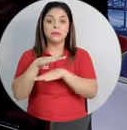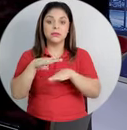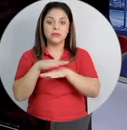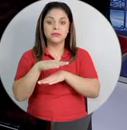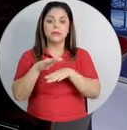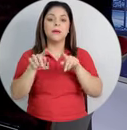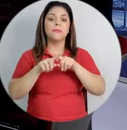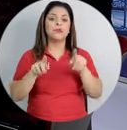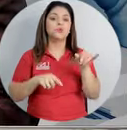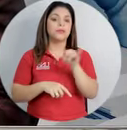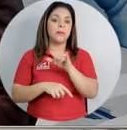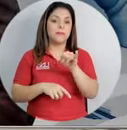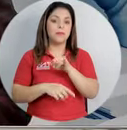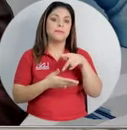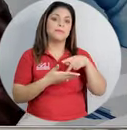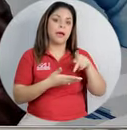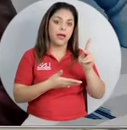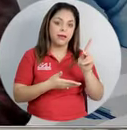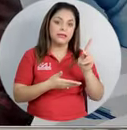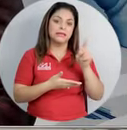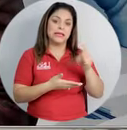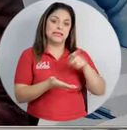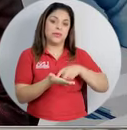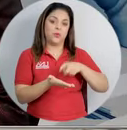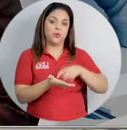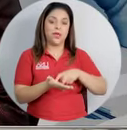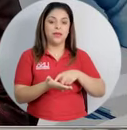básicas, sino también la cuota de